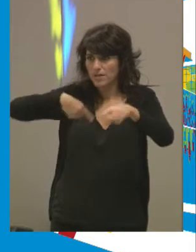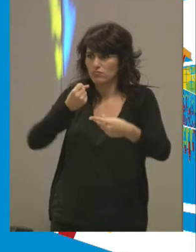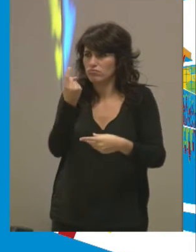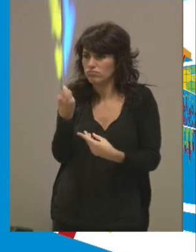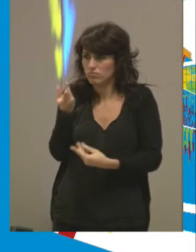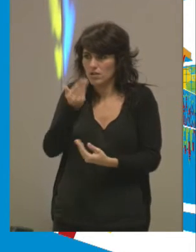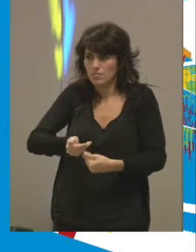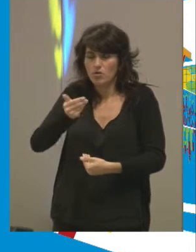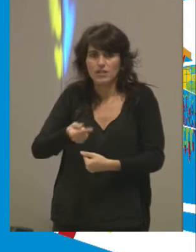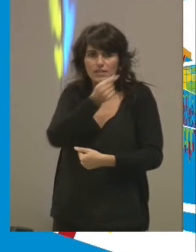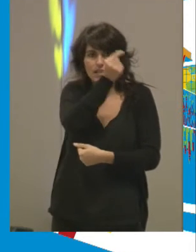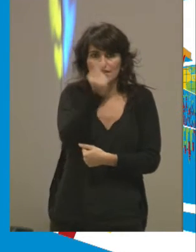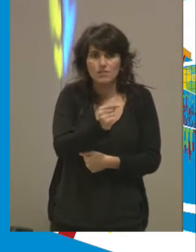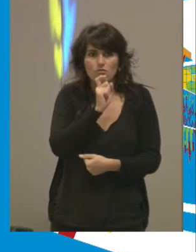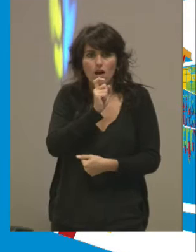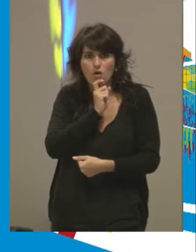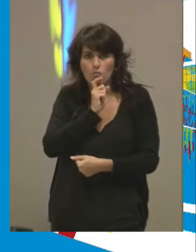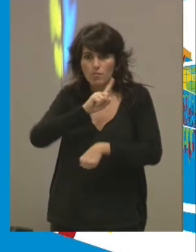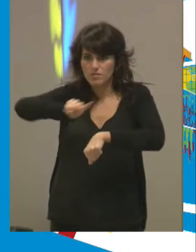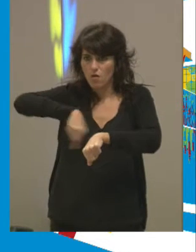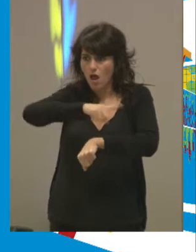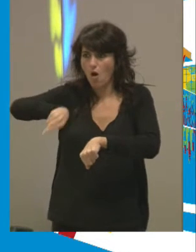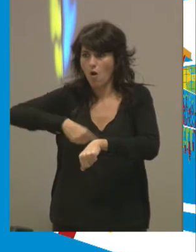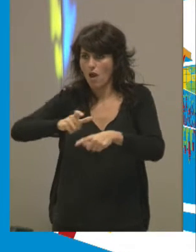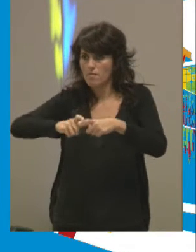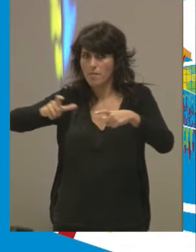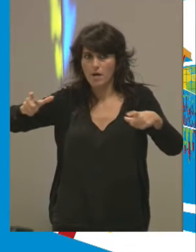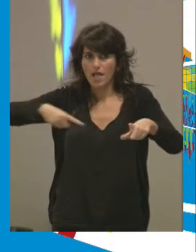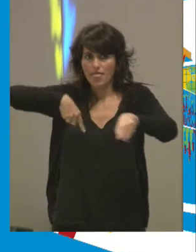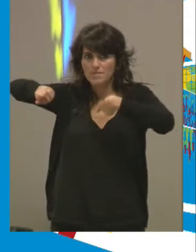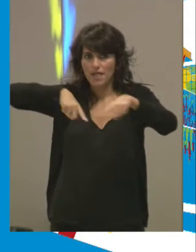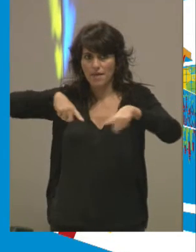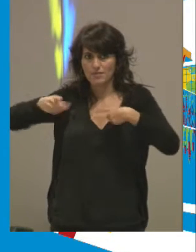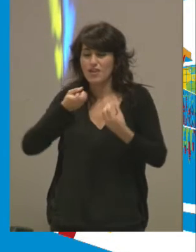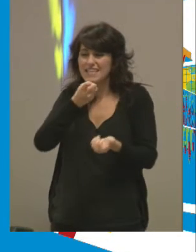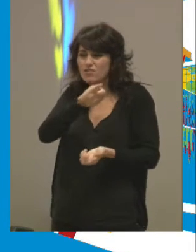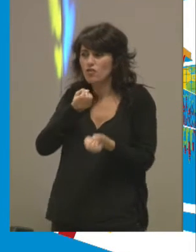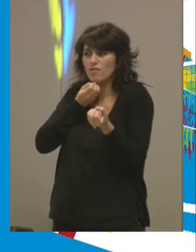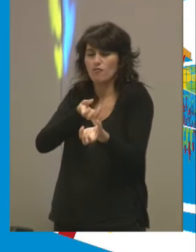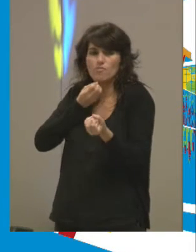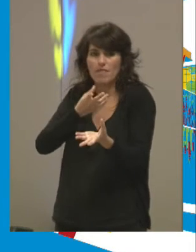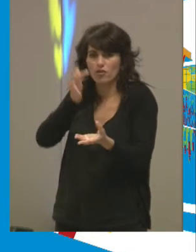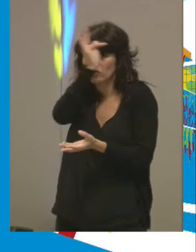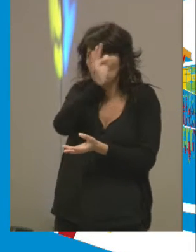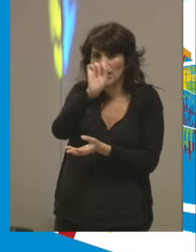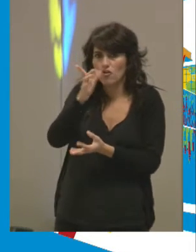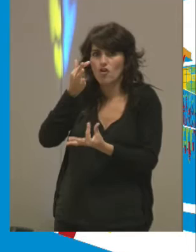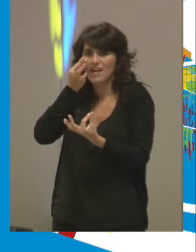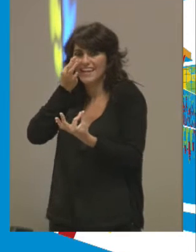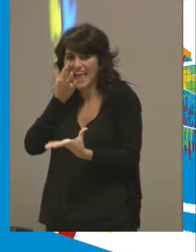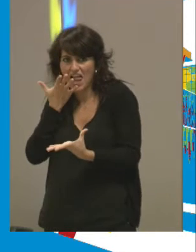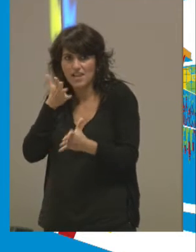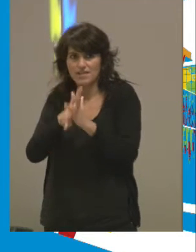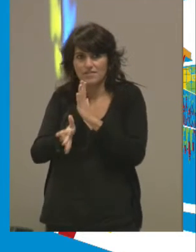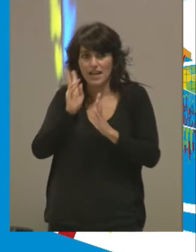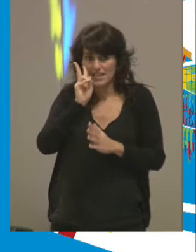y cómo se van dibujando a través de que discurren las horas todos los desplazamientos en torno a los corredores. Esto es información no teórica, es información real. Es tan real como